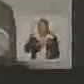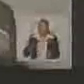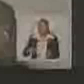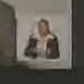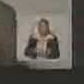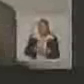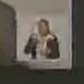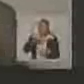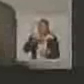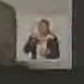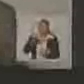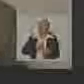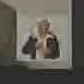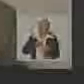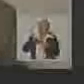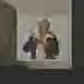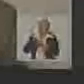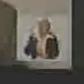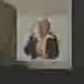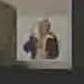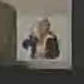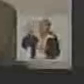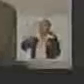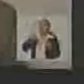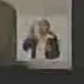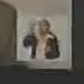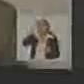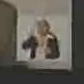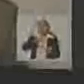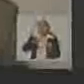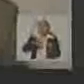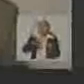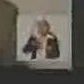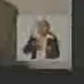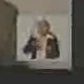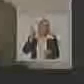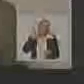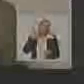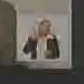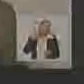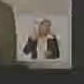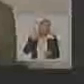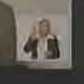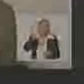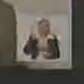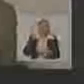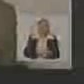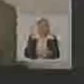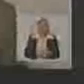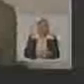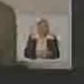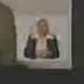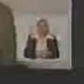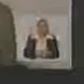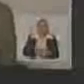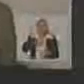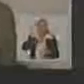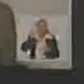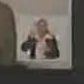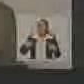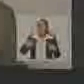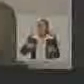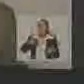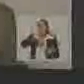poderes centrales que atosigan a las delegaciones día a día, sino de hacer que la gestión ciudadana, que la